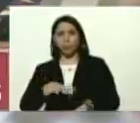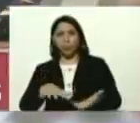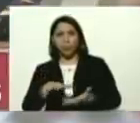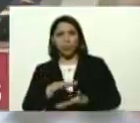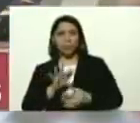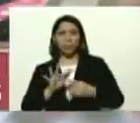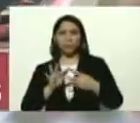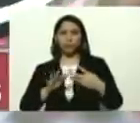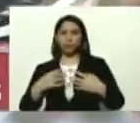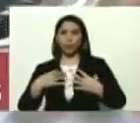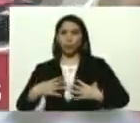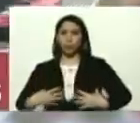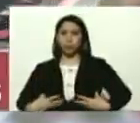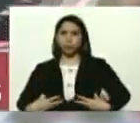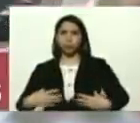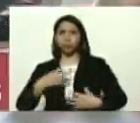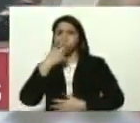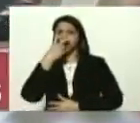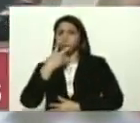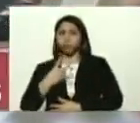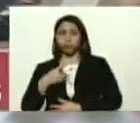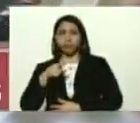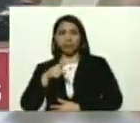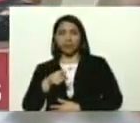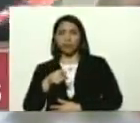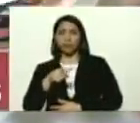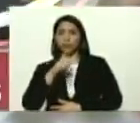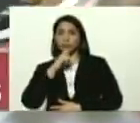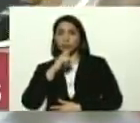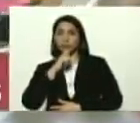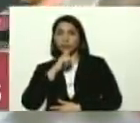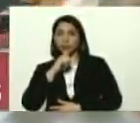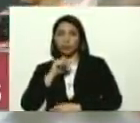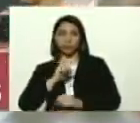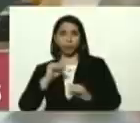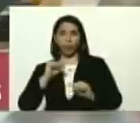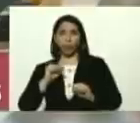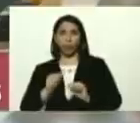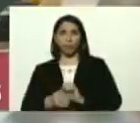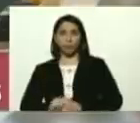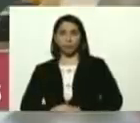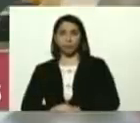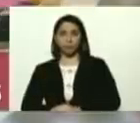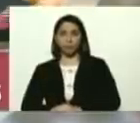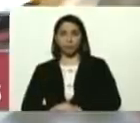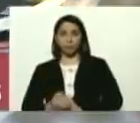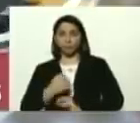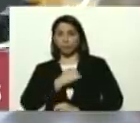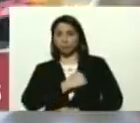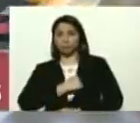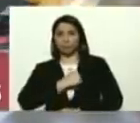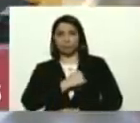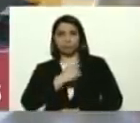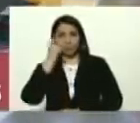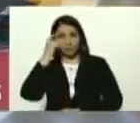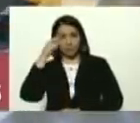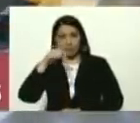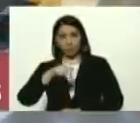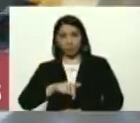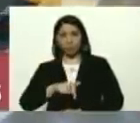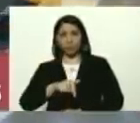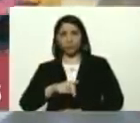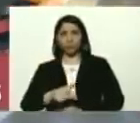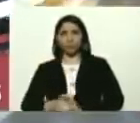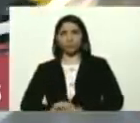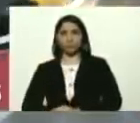función pulmonar y esto lo complicó con una falla multiorgánica. Lamentablemente, el día de hoy hizo un